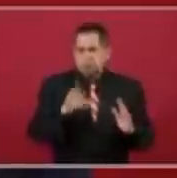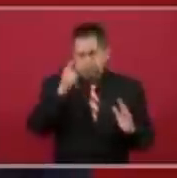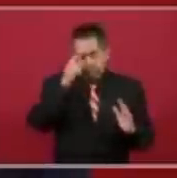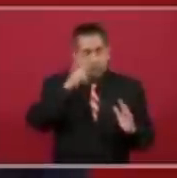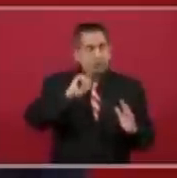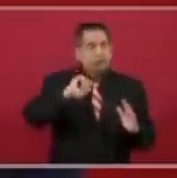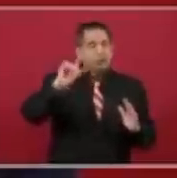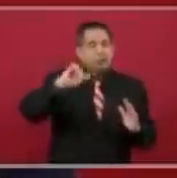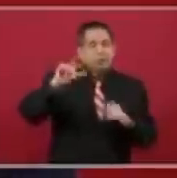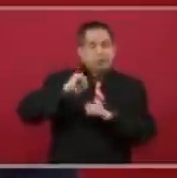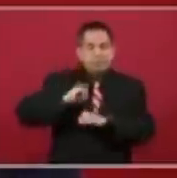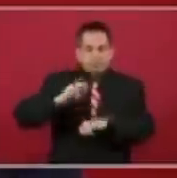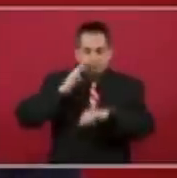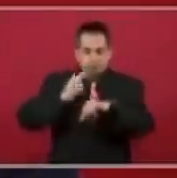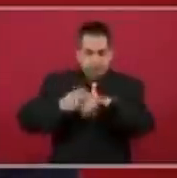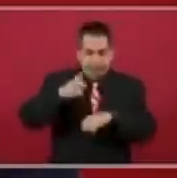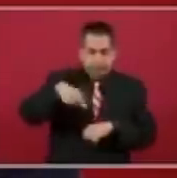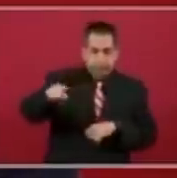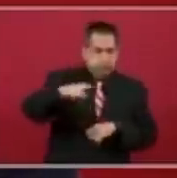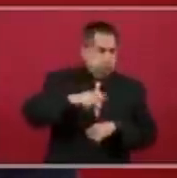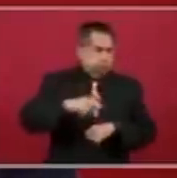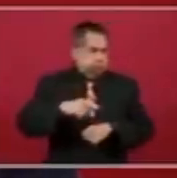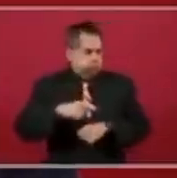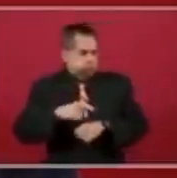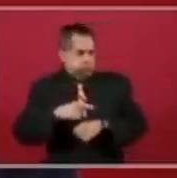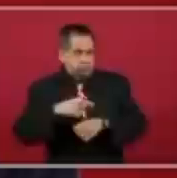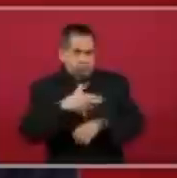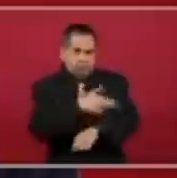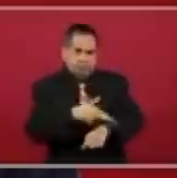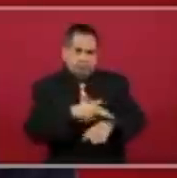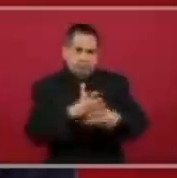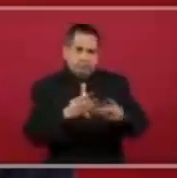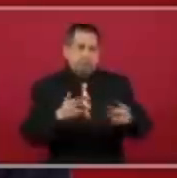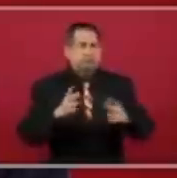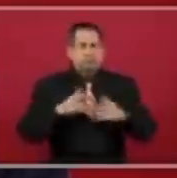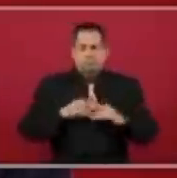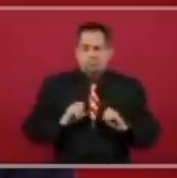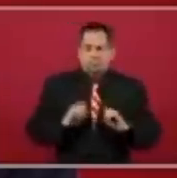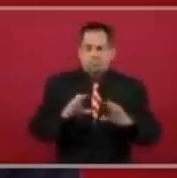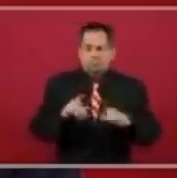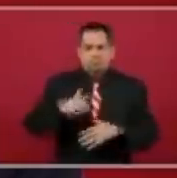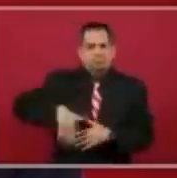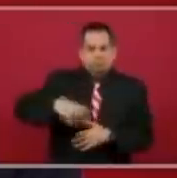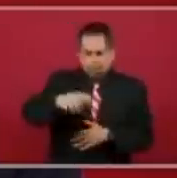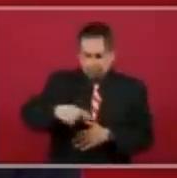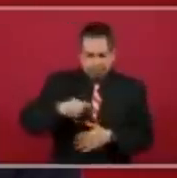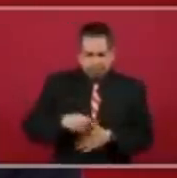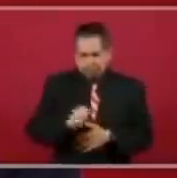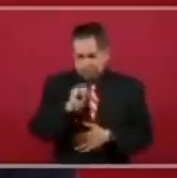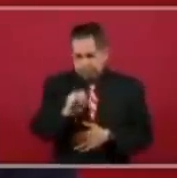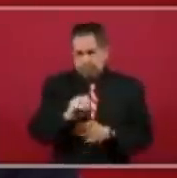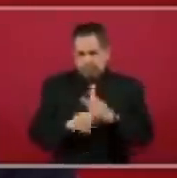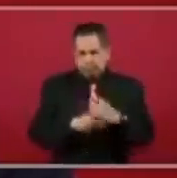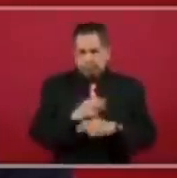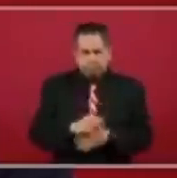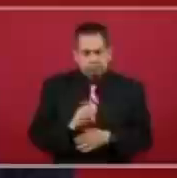autoridades competentes resuelvan, lo vamos a hacer, ya por lo que me está preguntando. O sea,